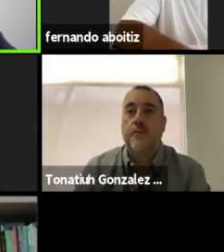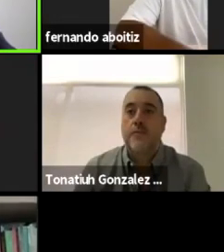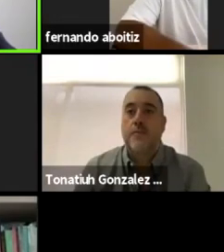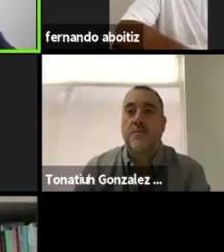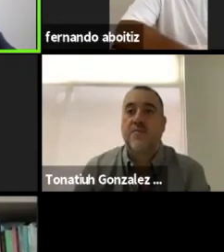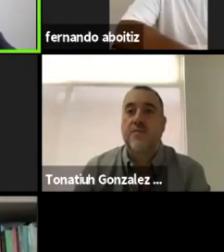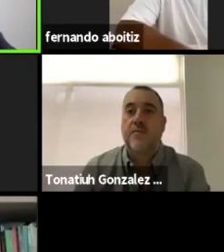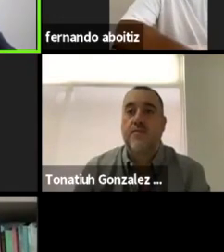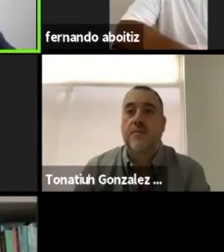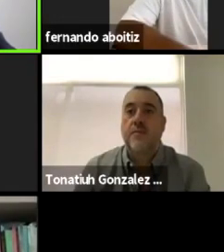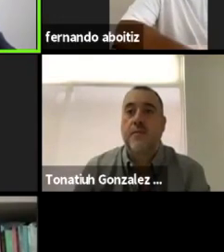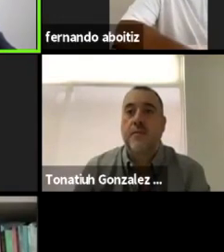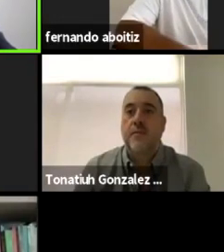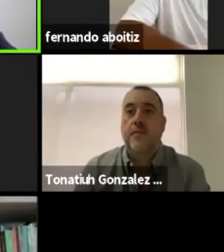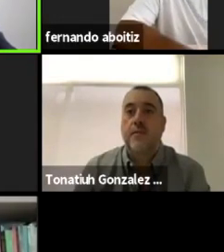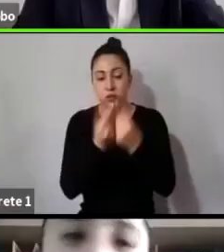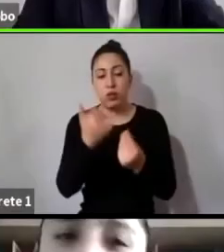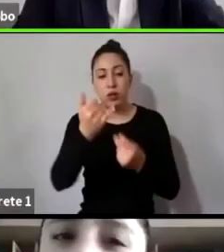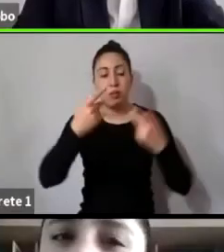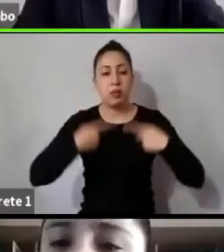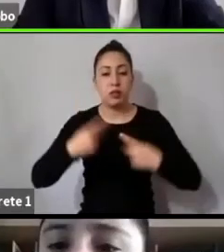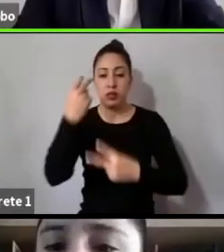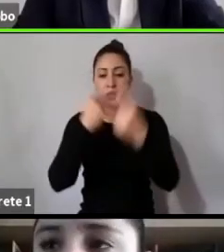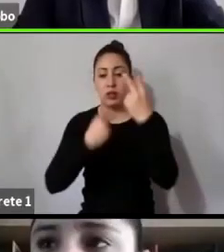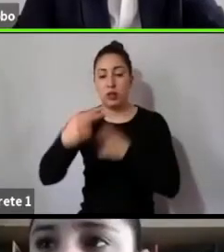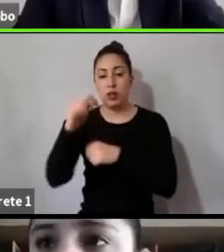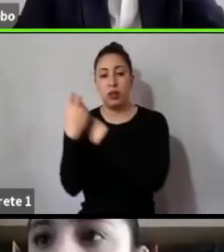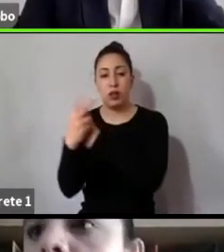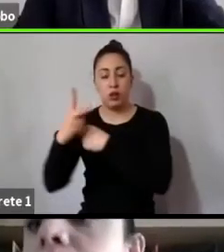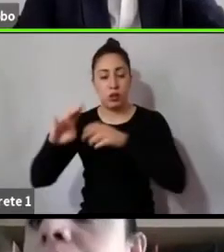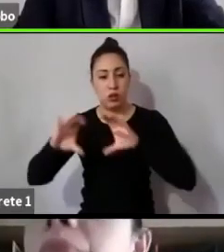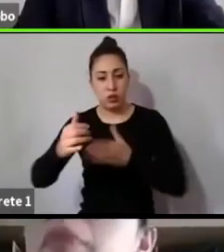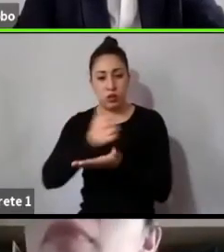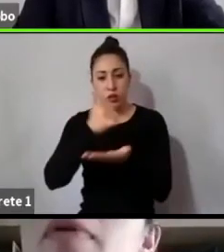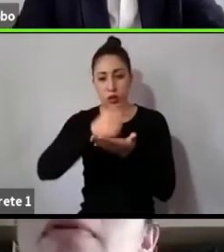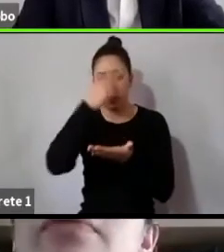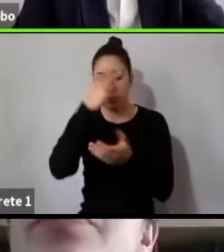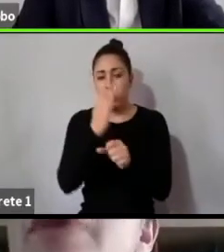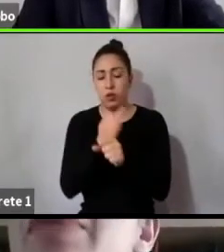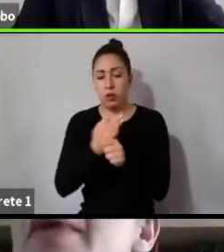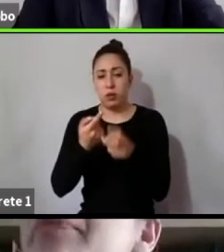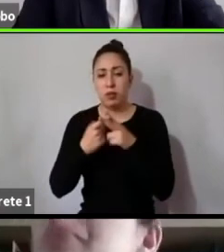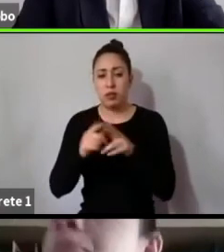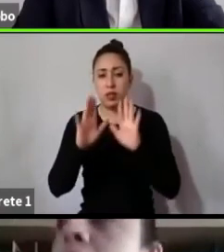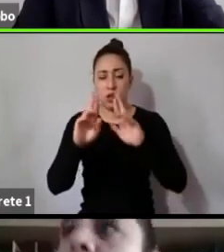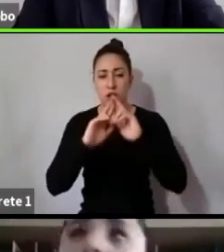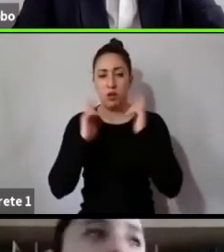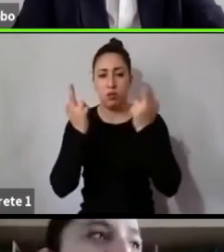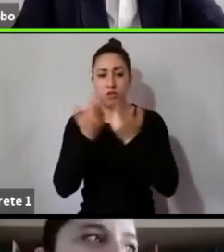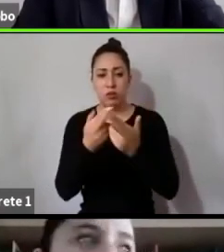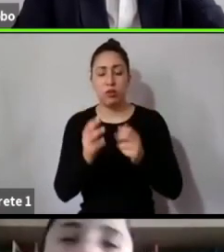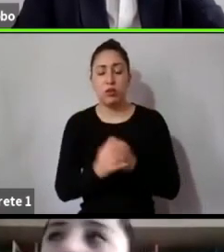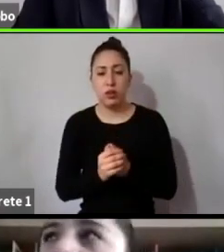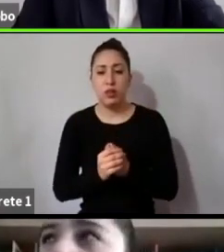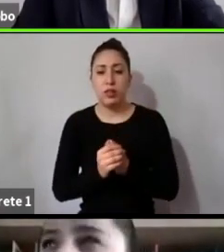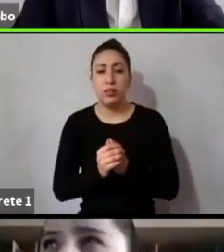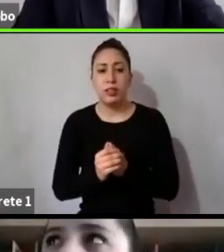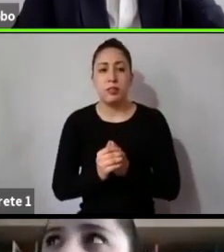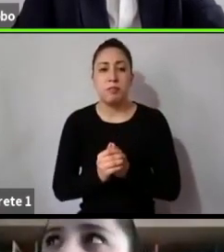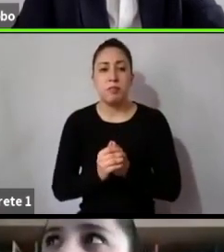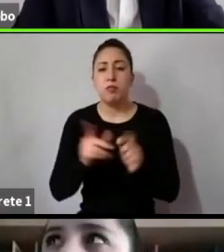diversas plataformas digitales y vamos a realizar esta sesión. Únicamente cuenta con